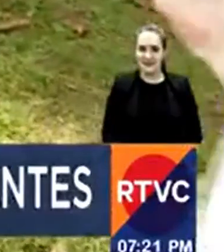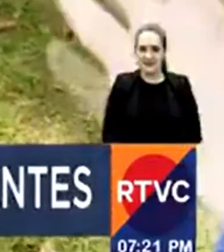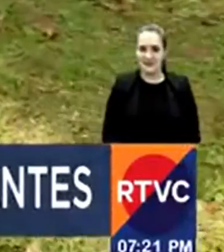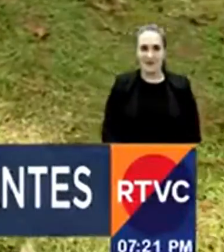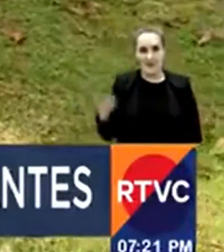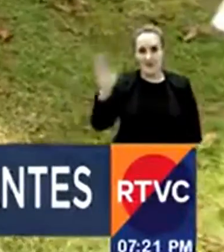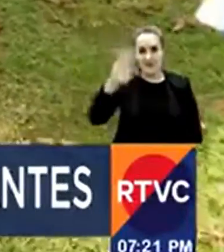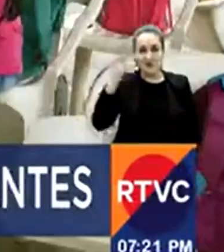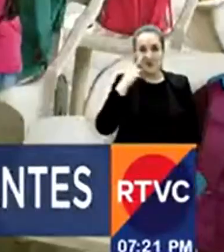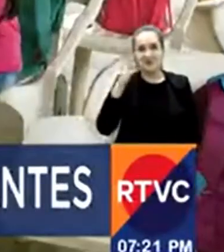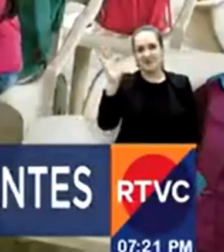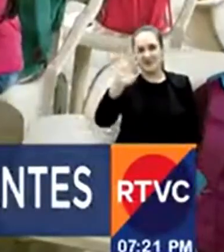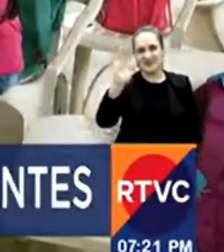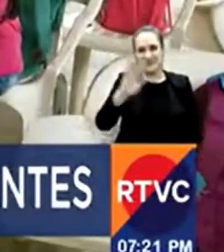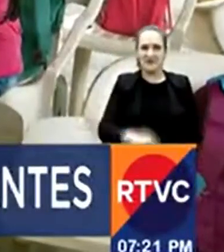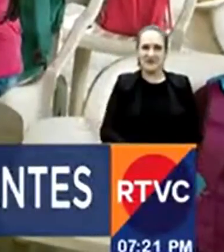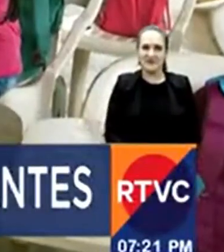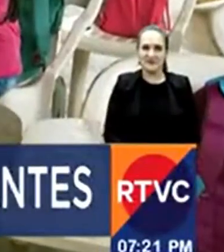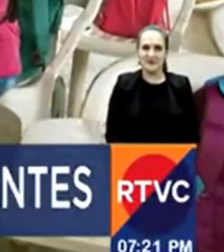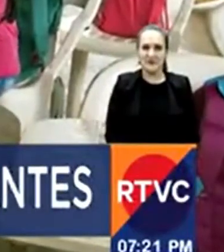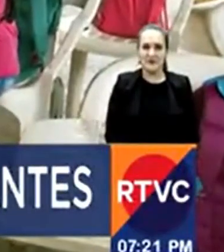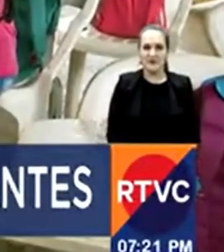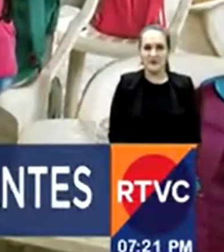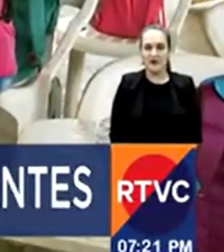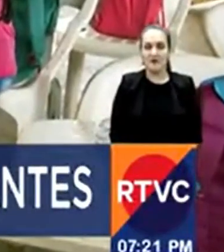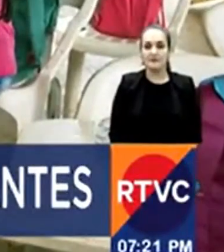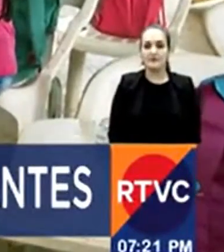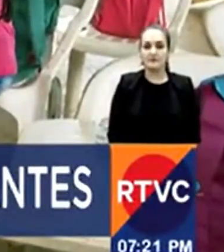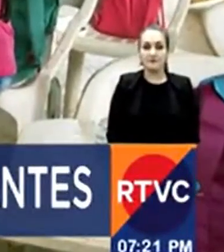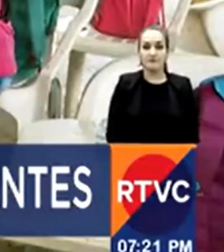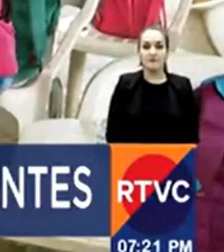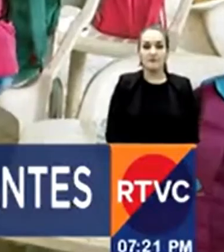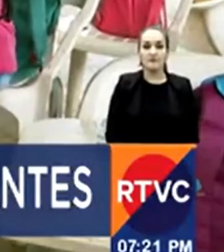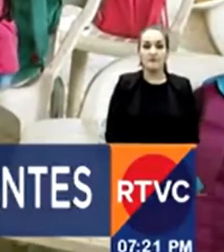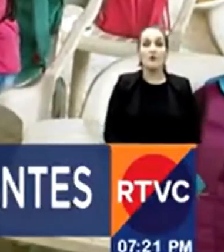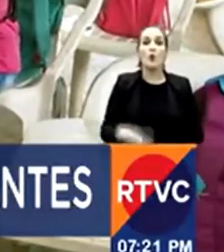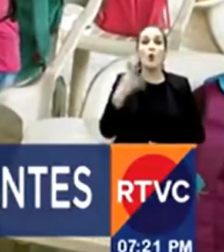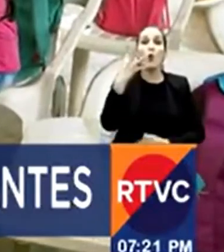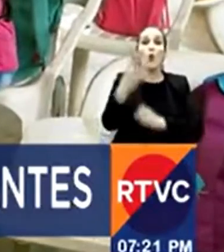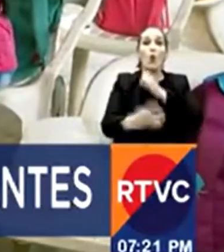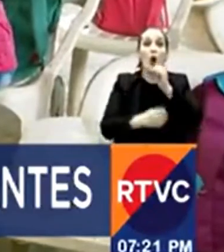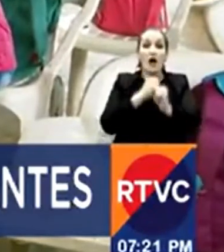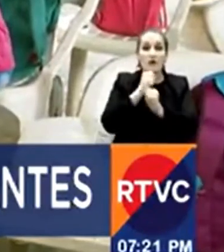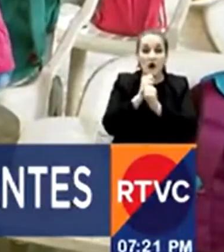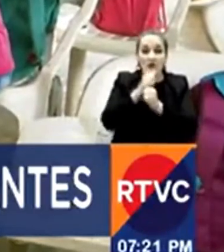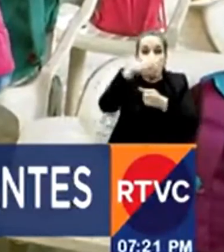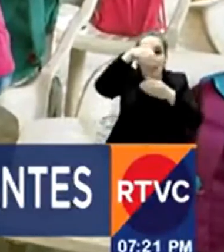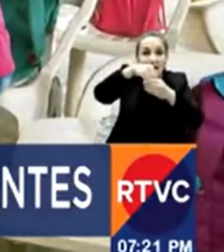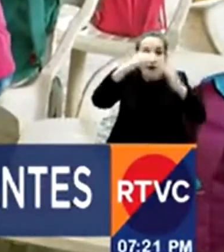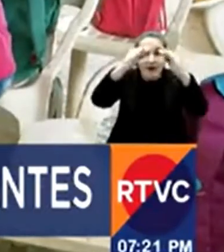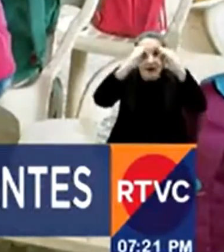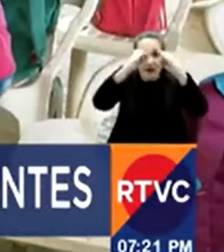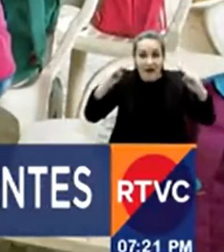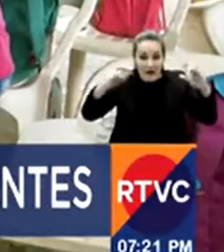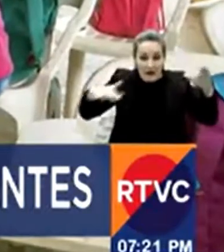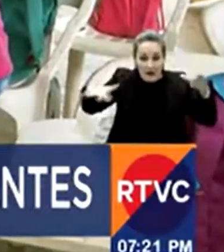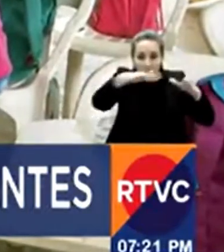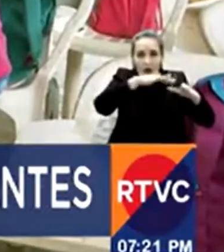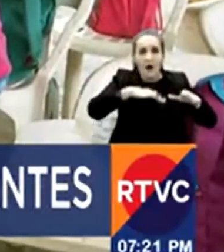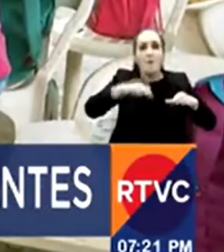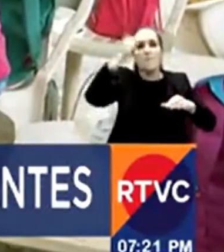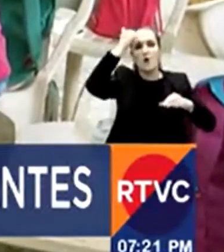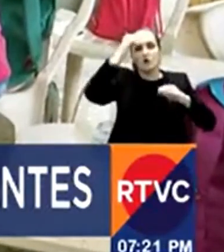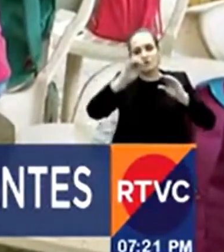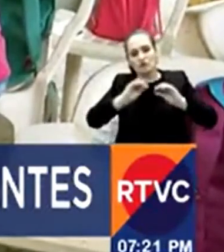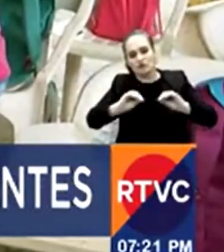luego. Bueno. Allí, desde hace 4 años, el profesor Goenzo Rodríguez tiene la misión de compartir sus